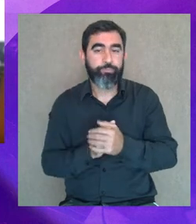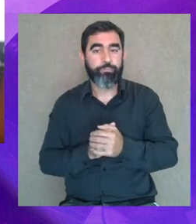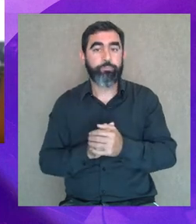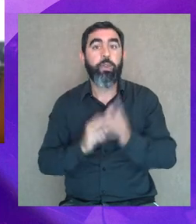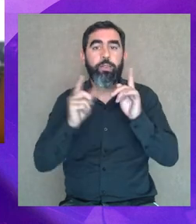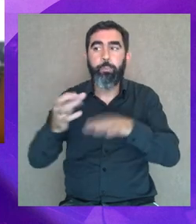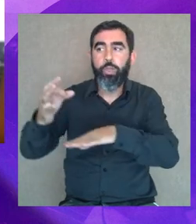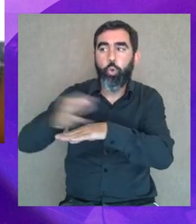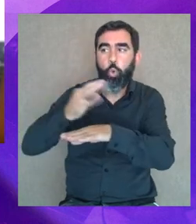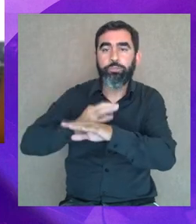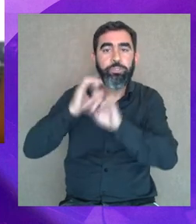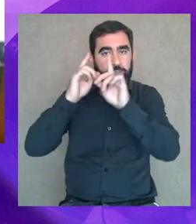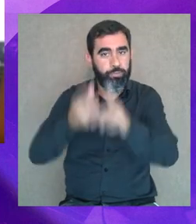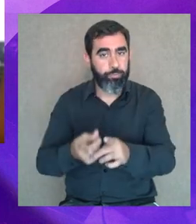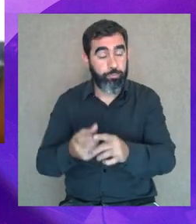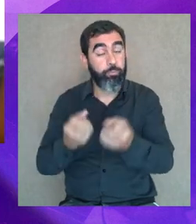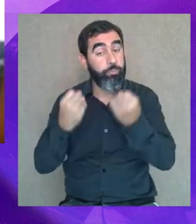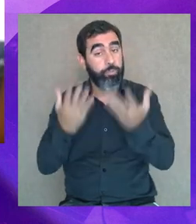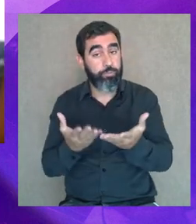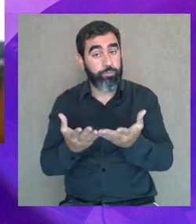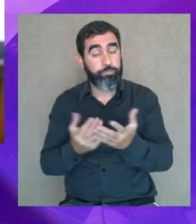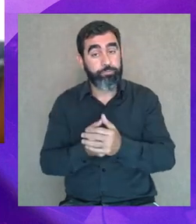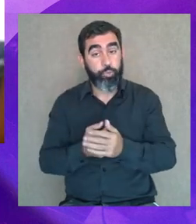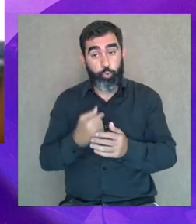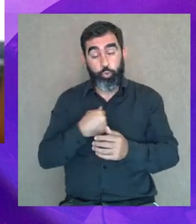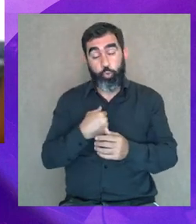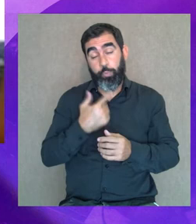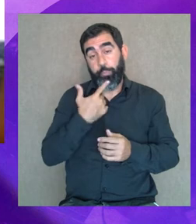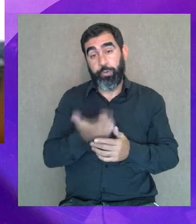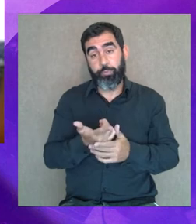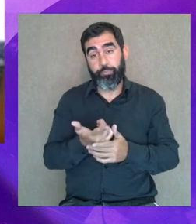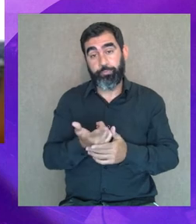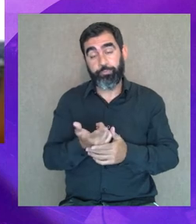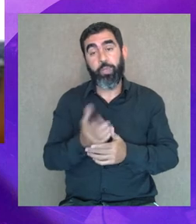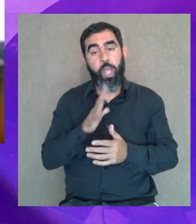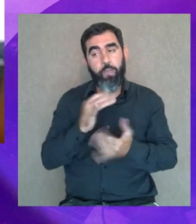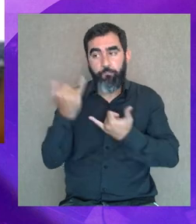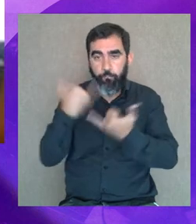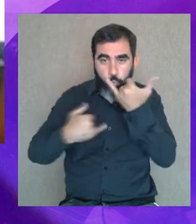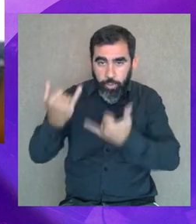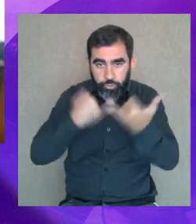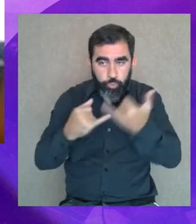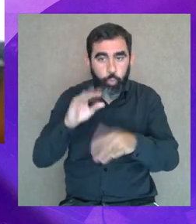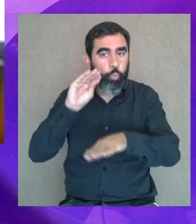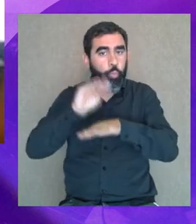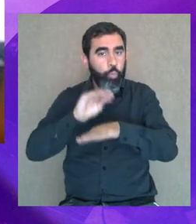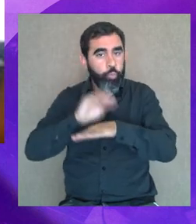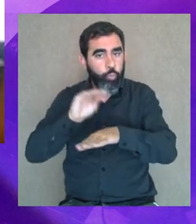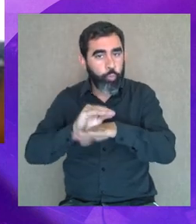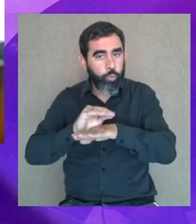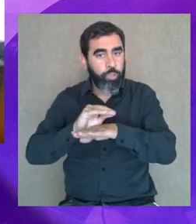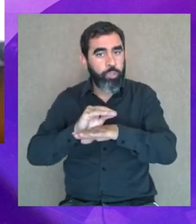hombres también nos enseñan porque nosotros por lo menos en lo personal hay una información cultural